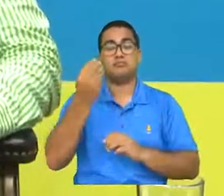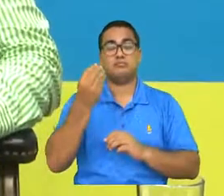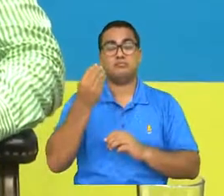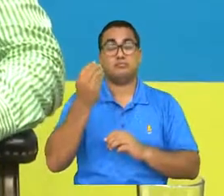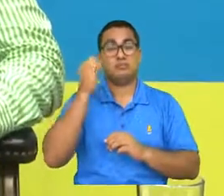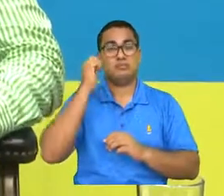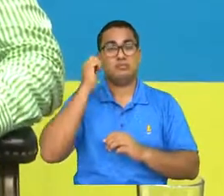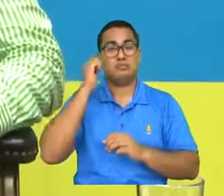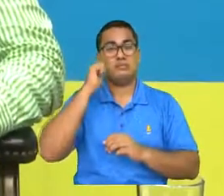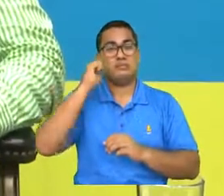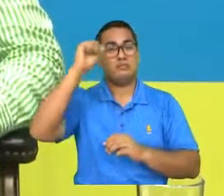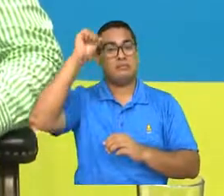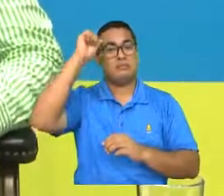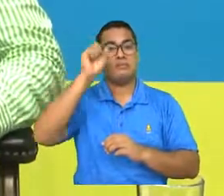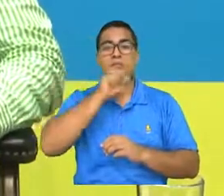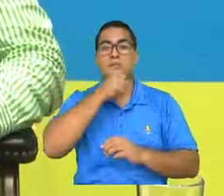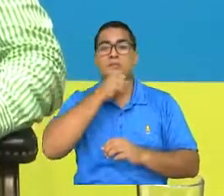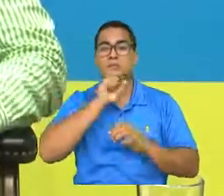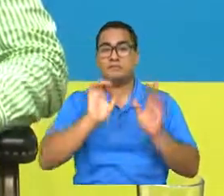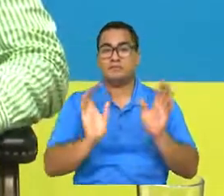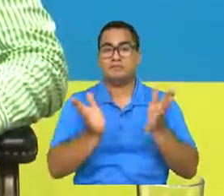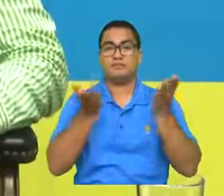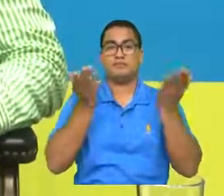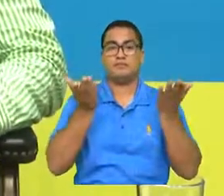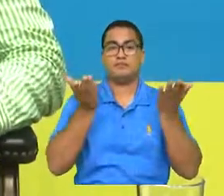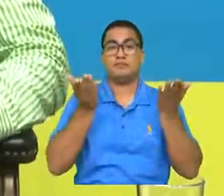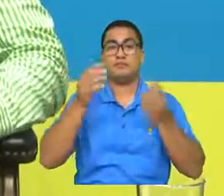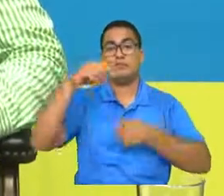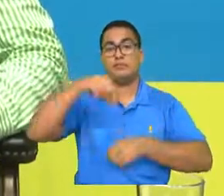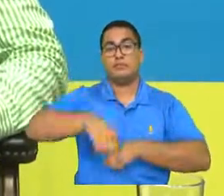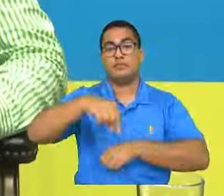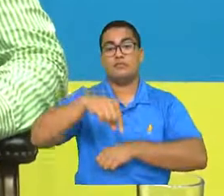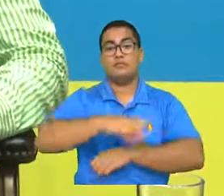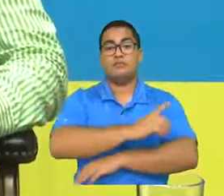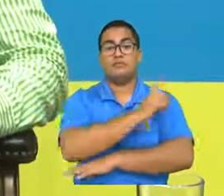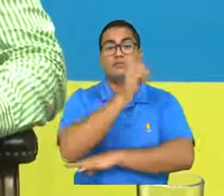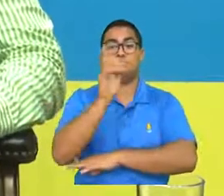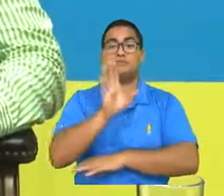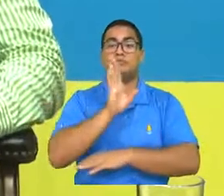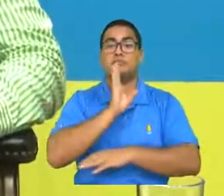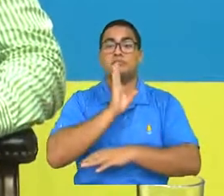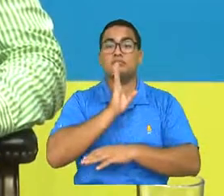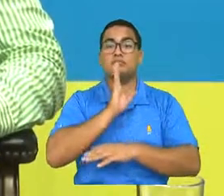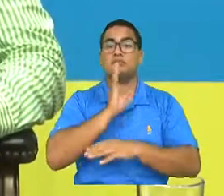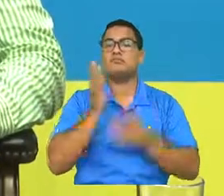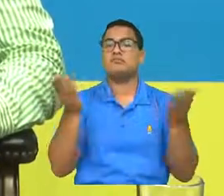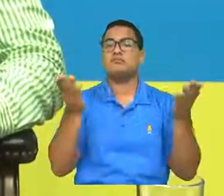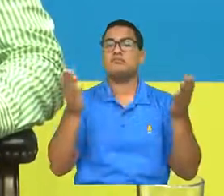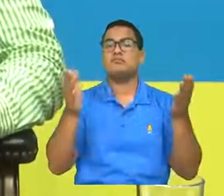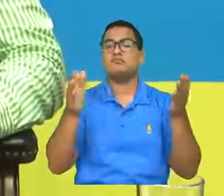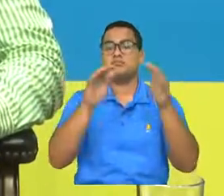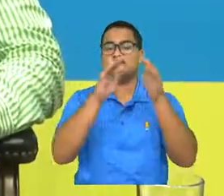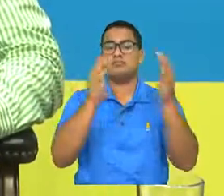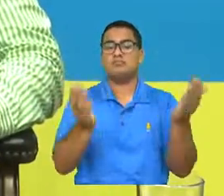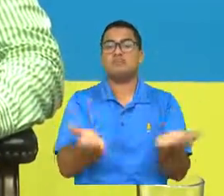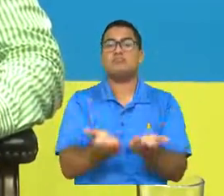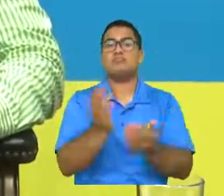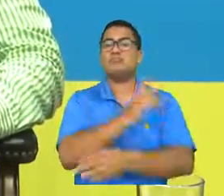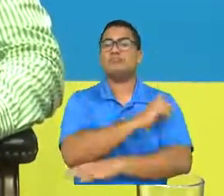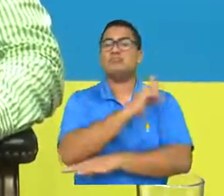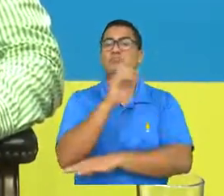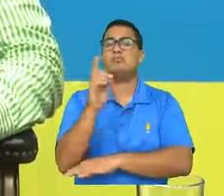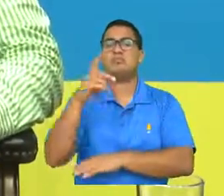los adultos y a nuestros adultos mayores. El día de hoy vamos a estar hablando sobre el Día Mundial contra el